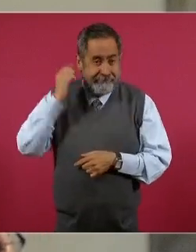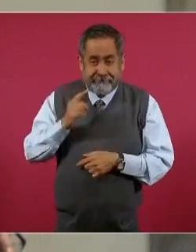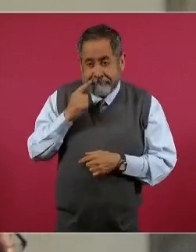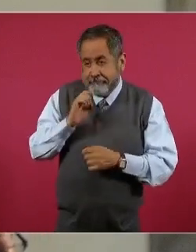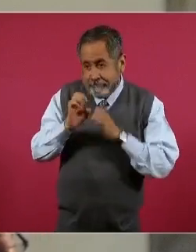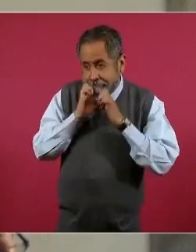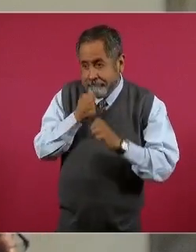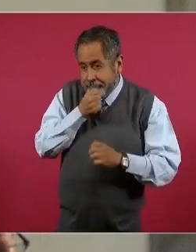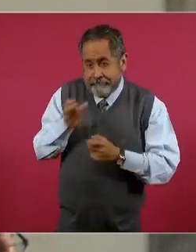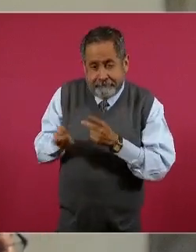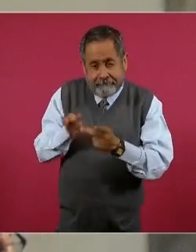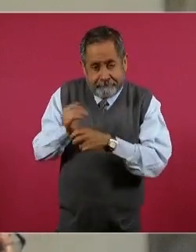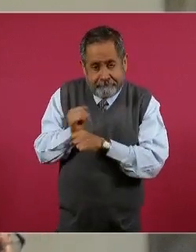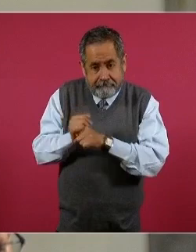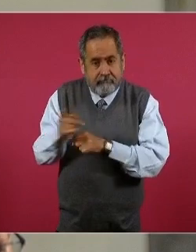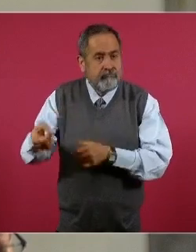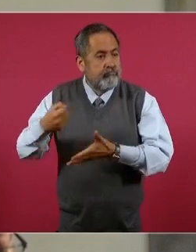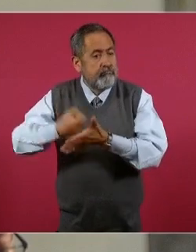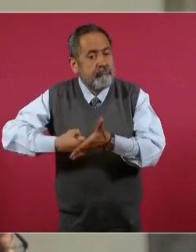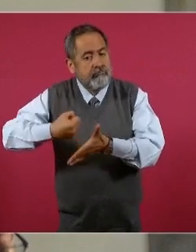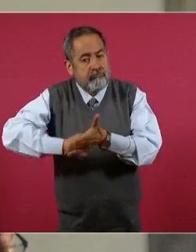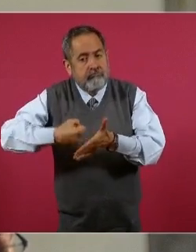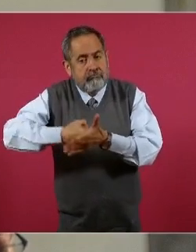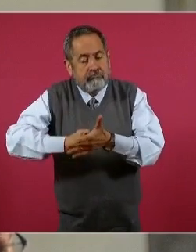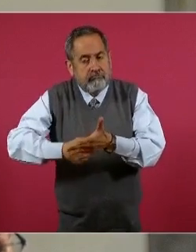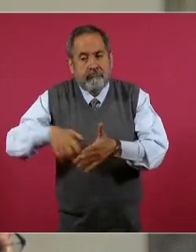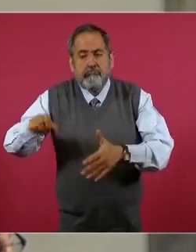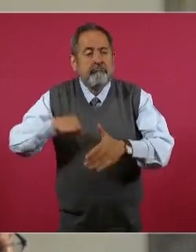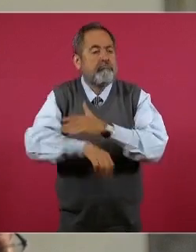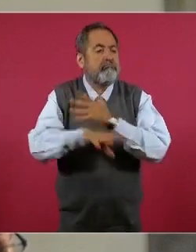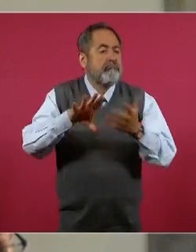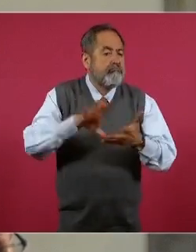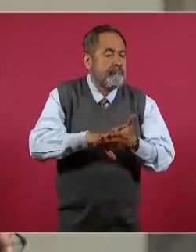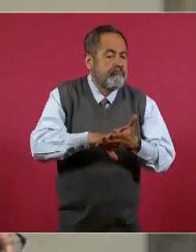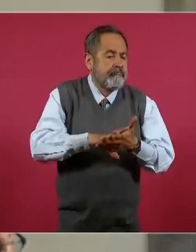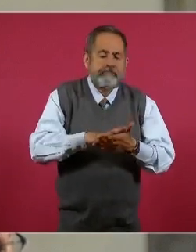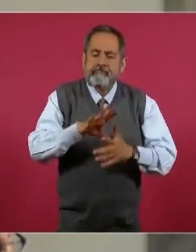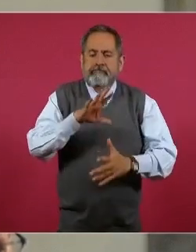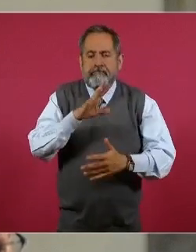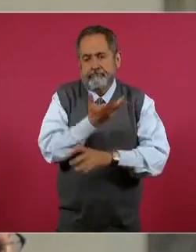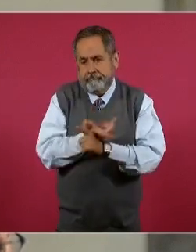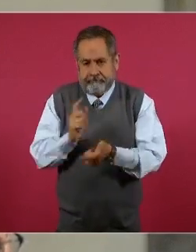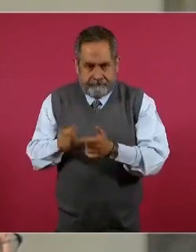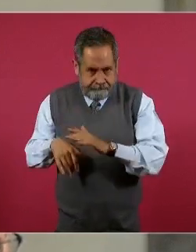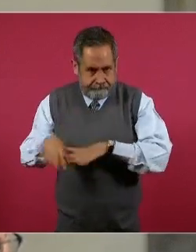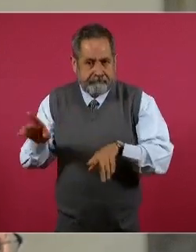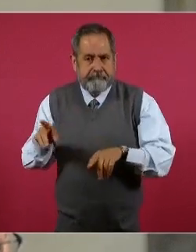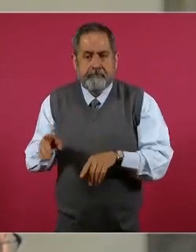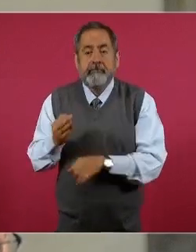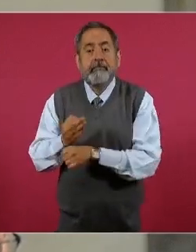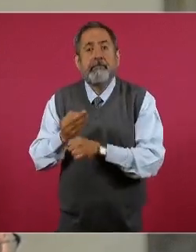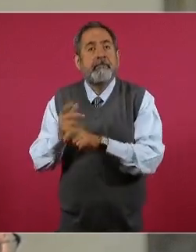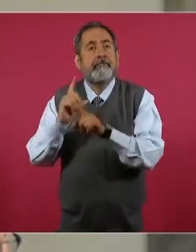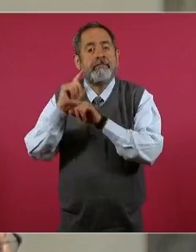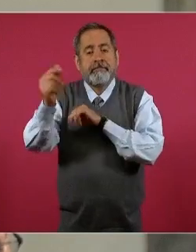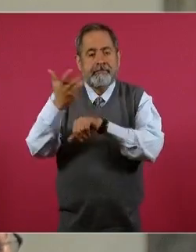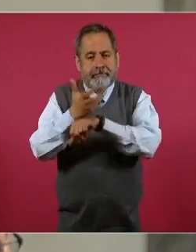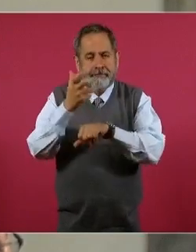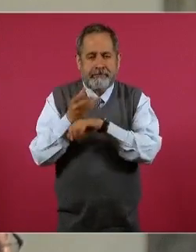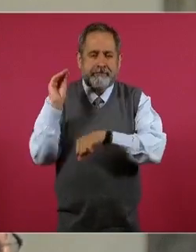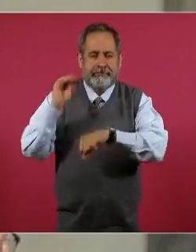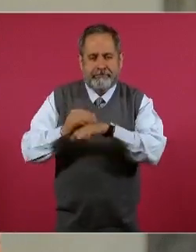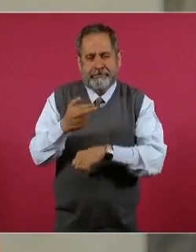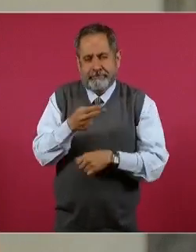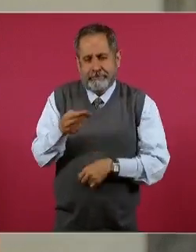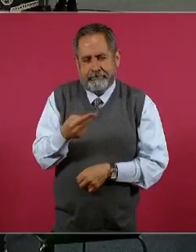lucha comunitaria y en su localidad. Ahorita está en Estados Unidos, tiene un restaurante y le manda un afectuoso